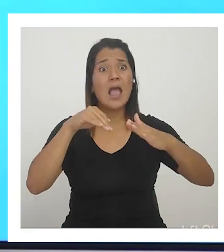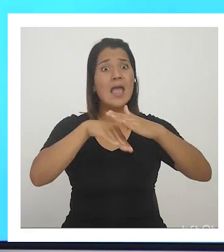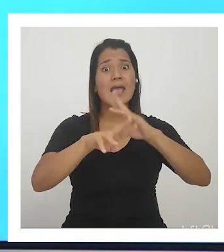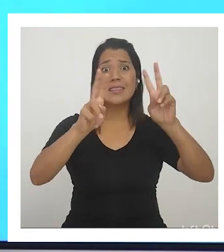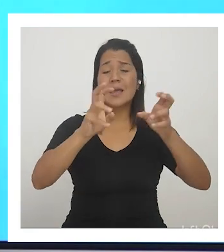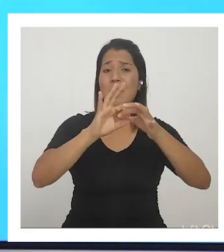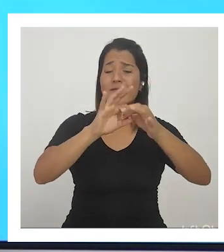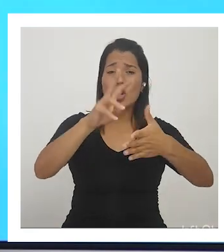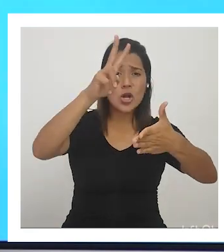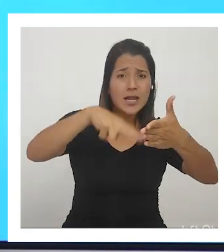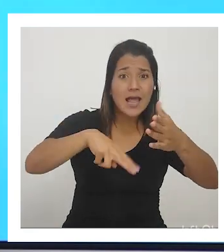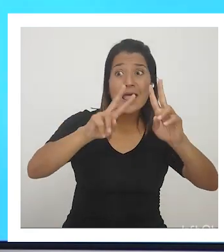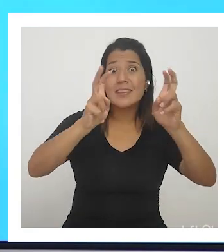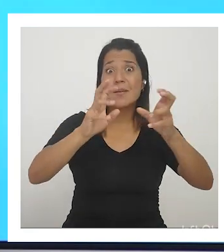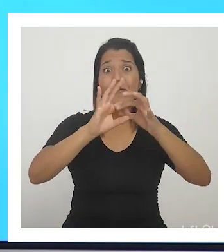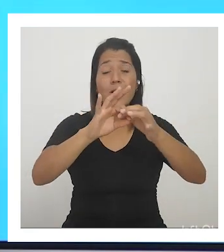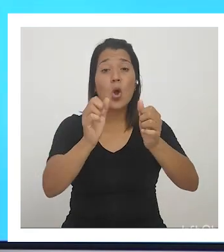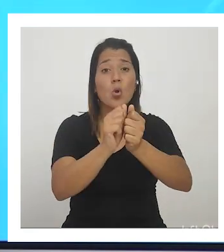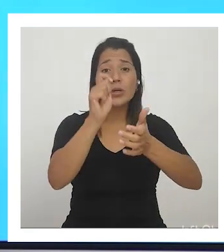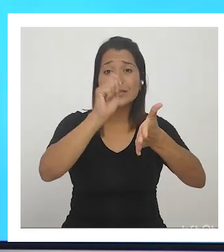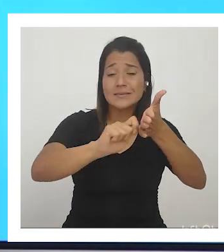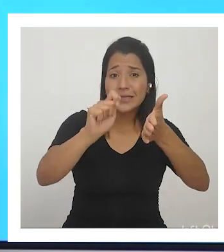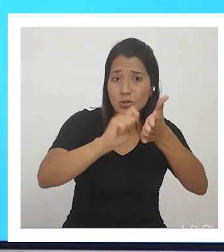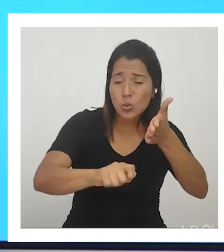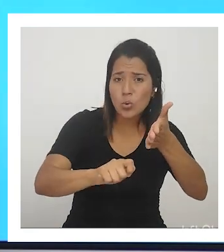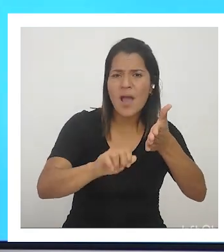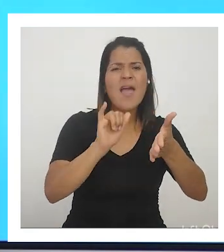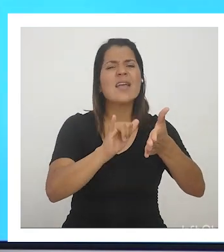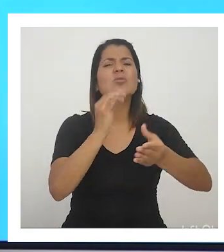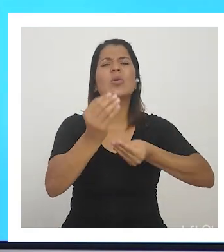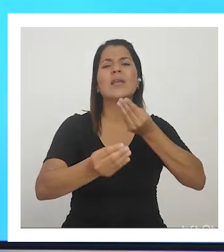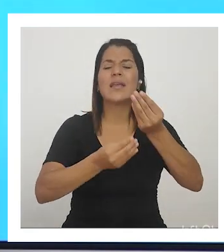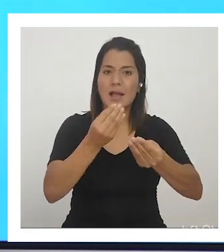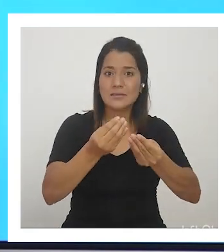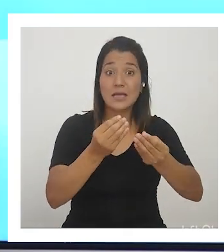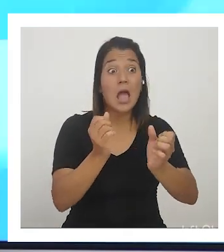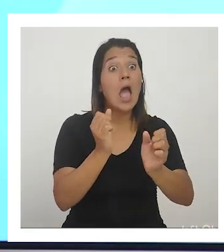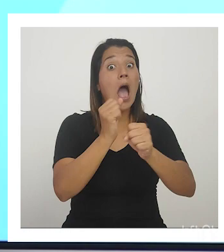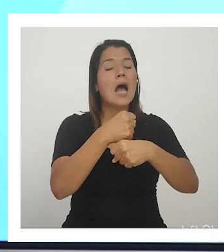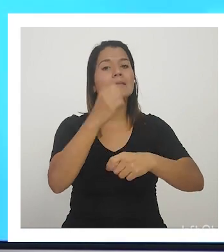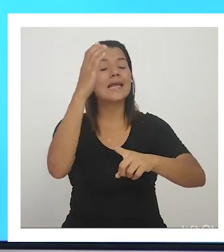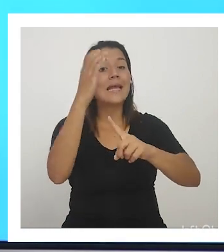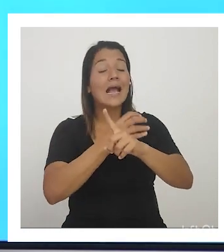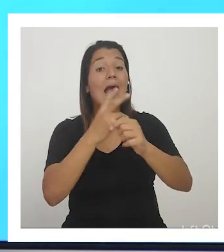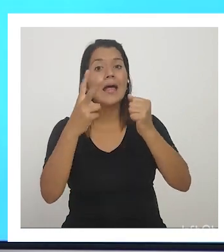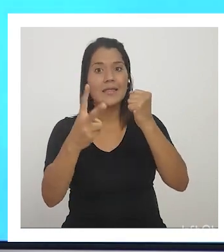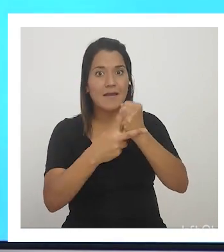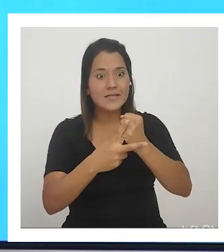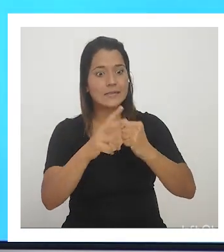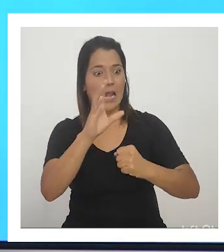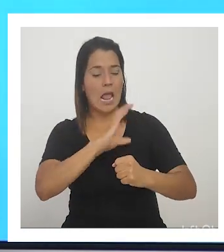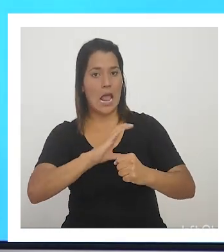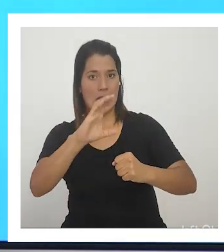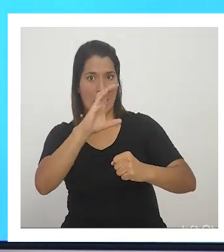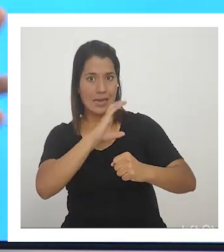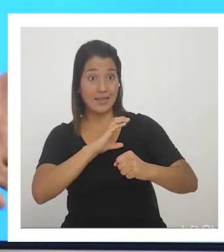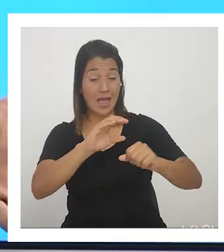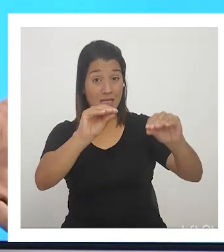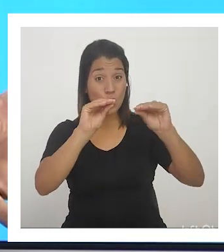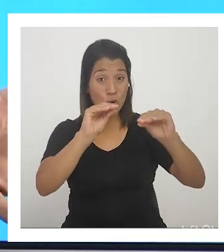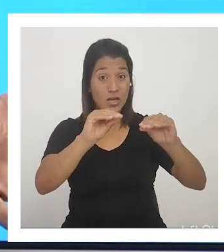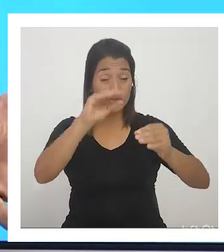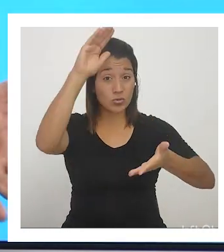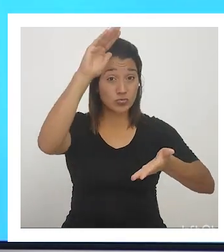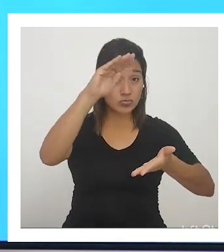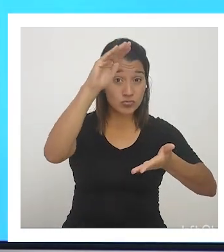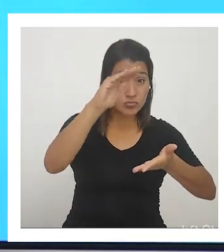de escritura. Eso hace que definitivamente cada vez que la calidad educativa disminuye, y si un muchacho no sabe